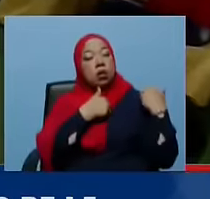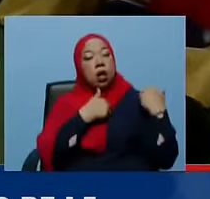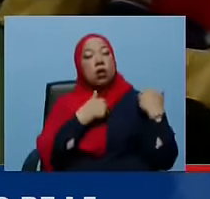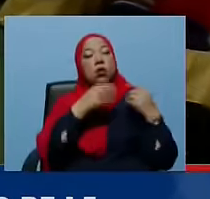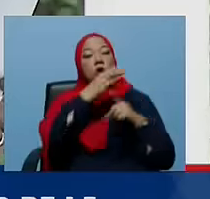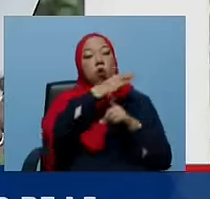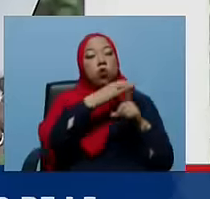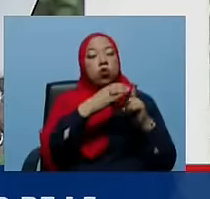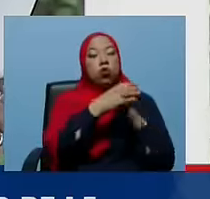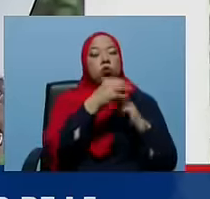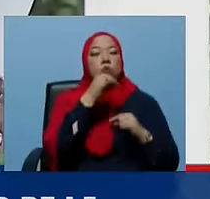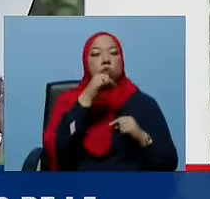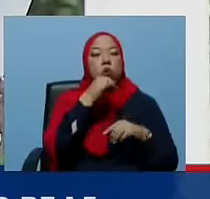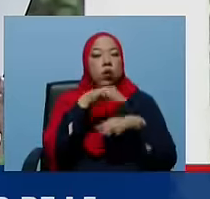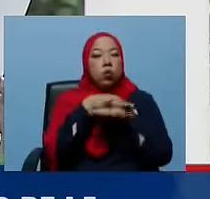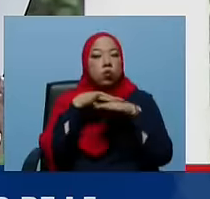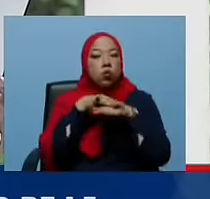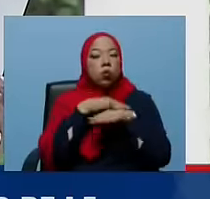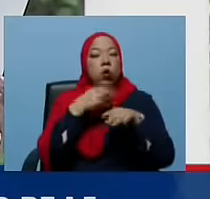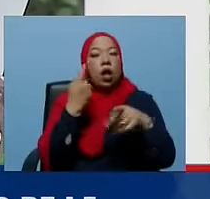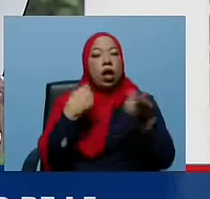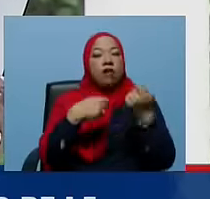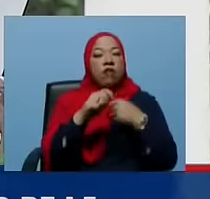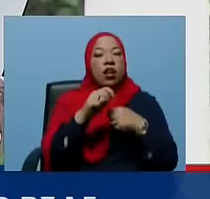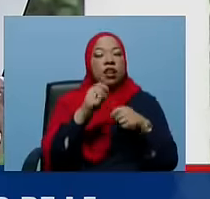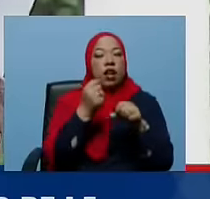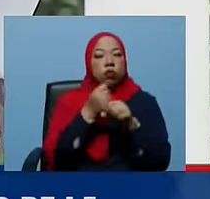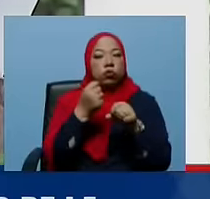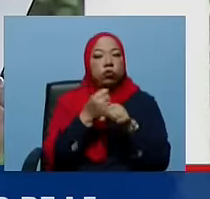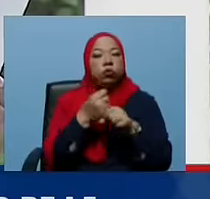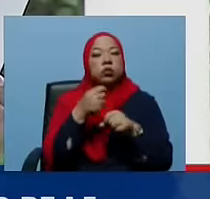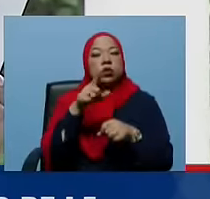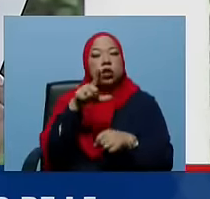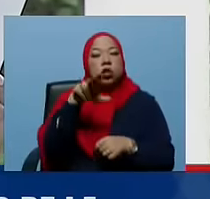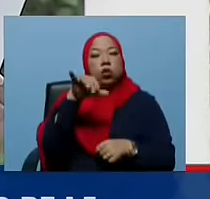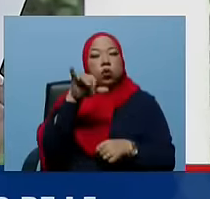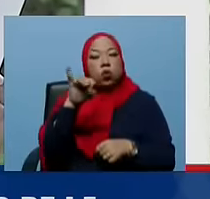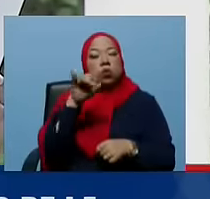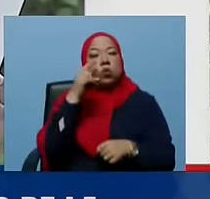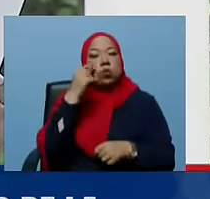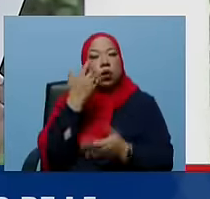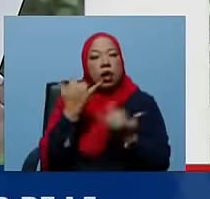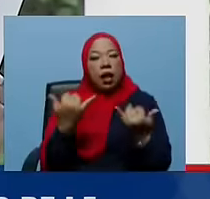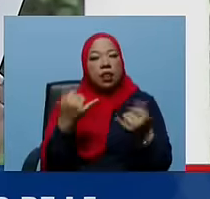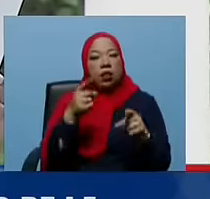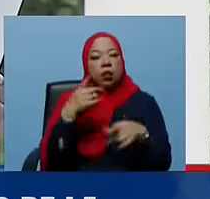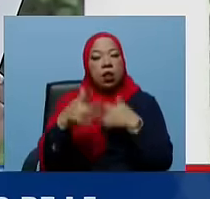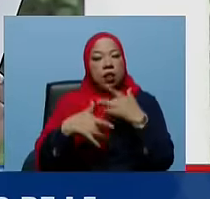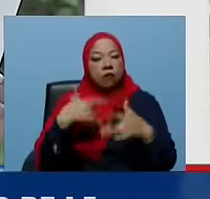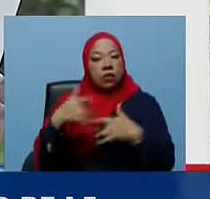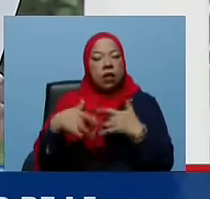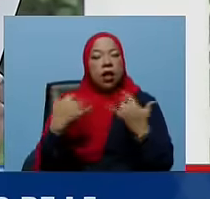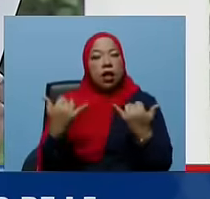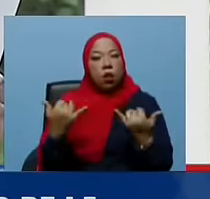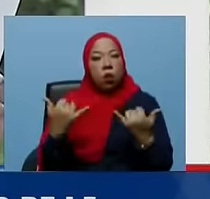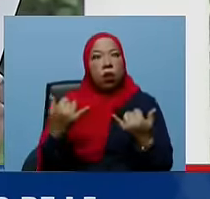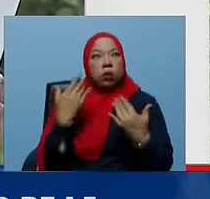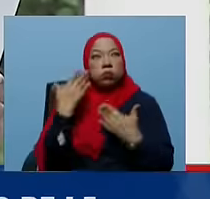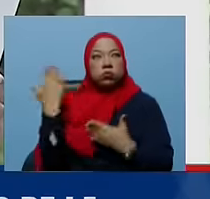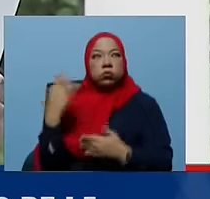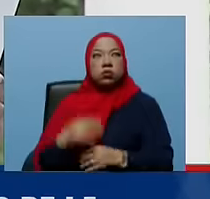los cultores el ministro de Comercio, Luis Villegas, también presente.